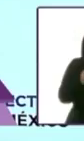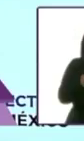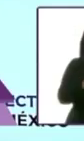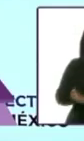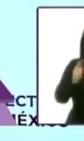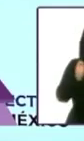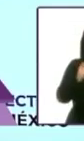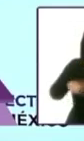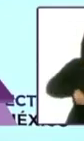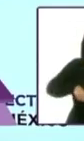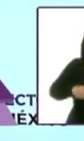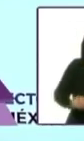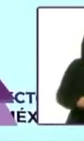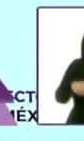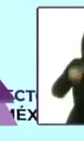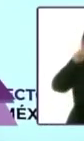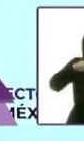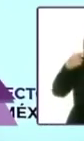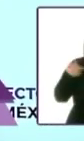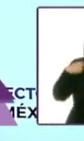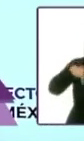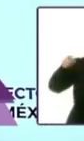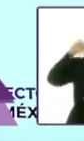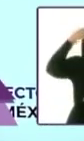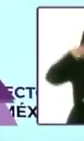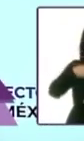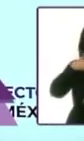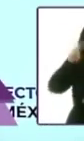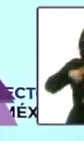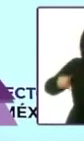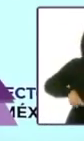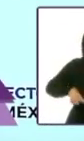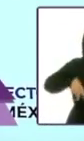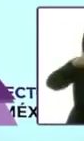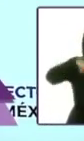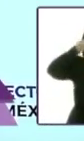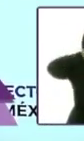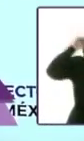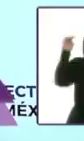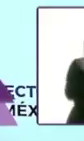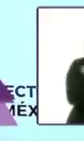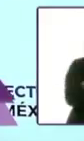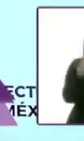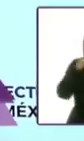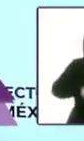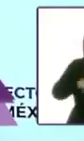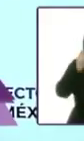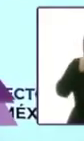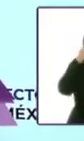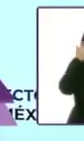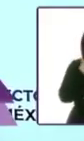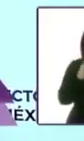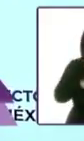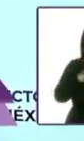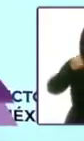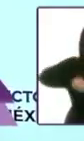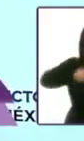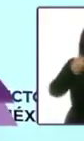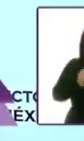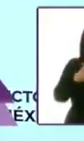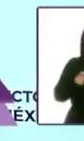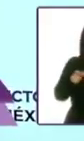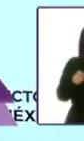enemiga número uno, Claudia Sheinbaum, que como tú comentas y como después trascendió, pues sí hacía la señal de que